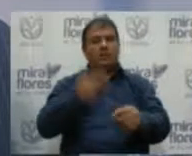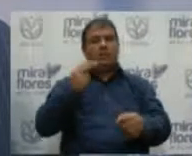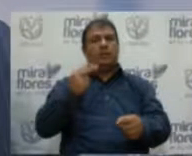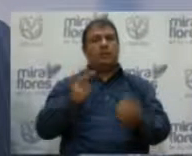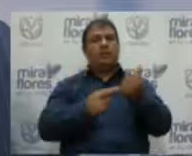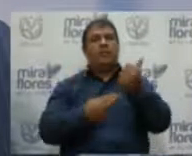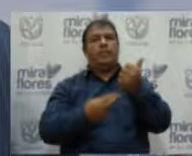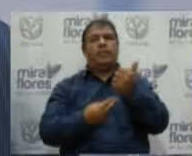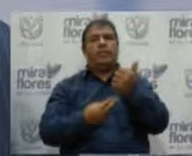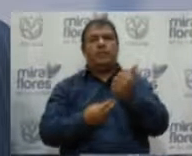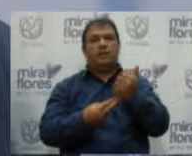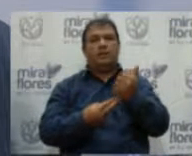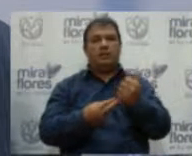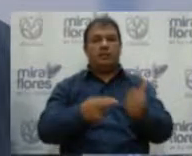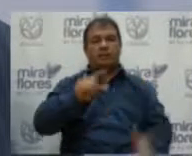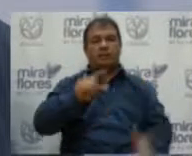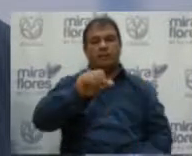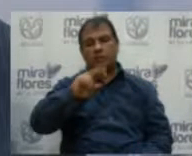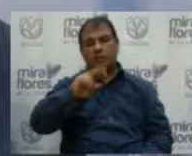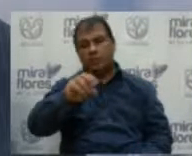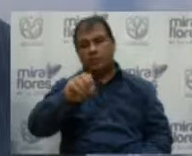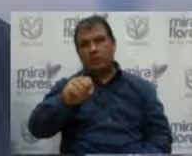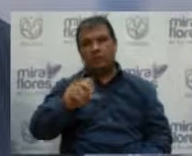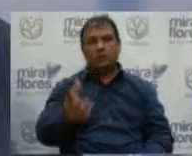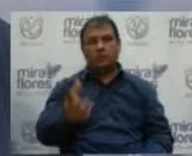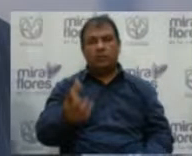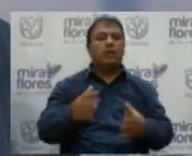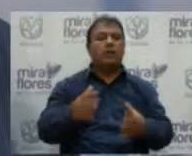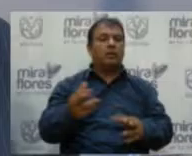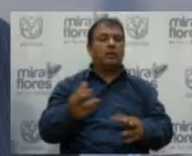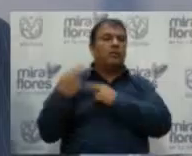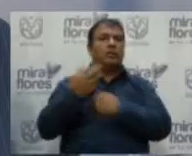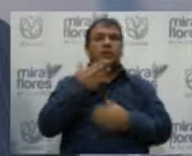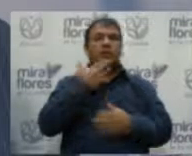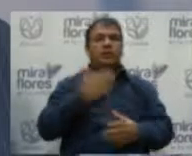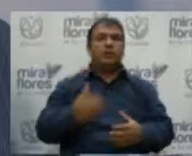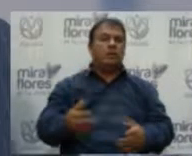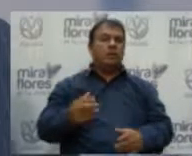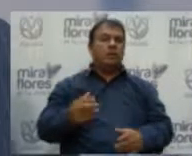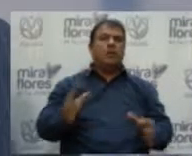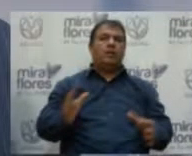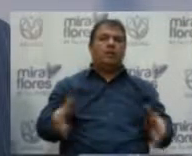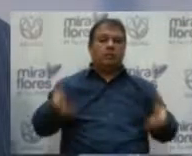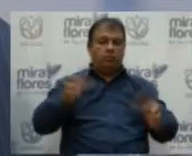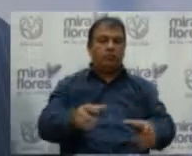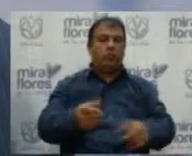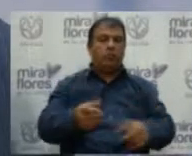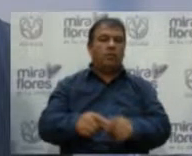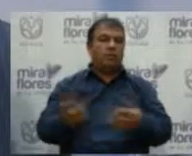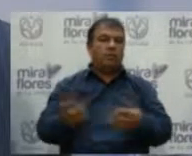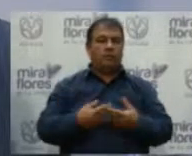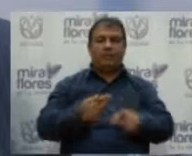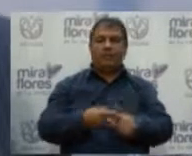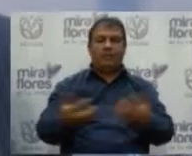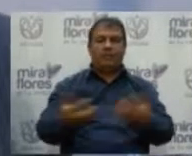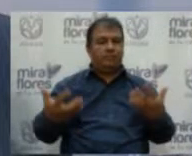regidor Gino Costa Santolaya en función a que ha asumido cargo de elección pública y que es incompatible con el cargo de